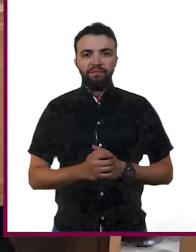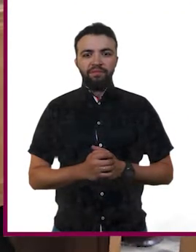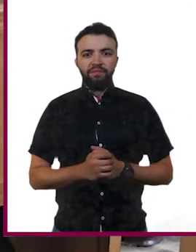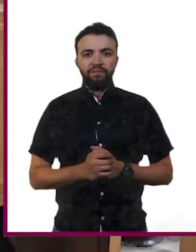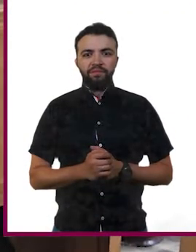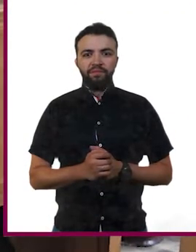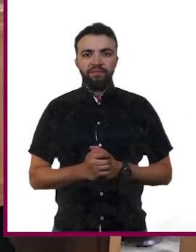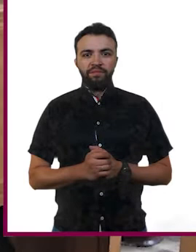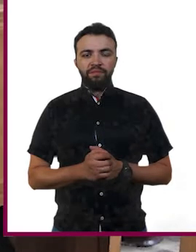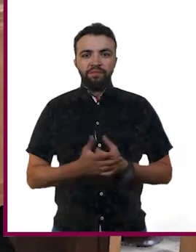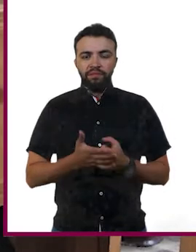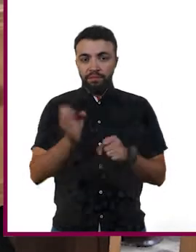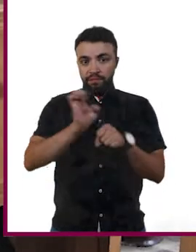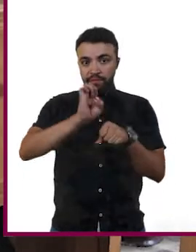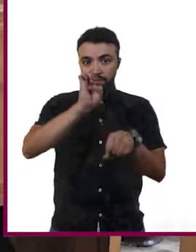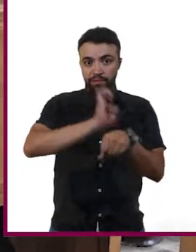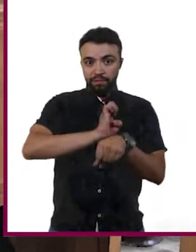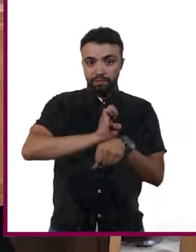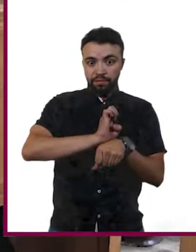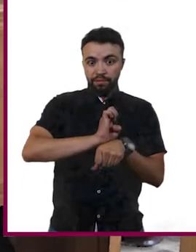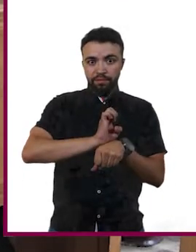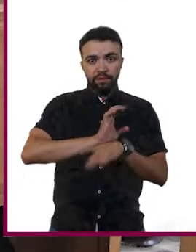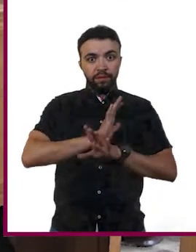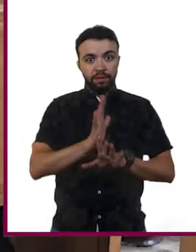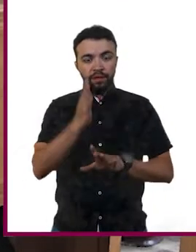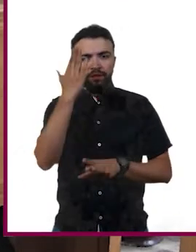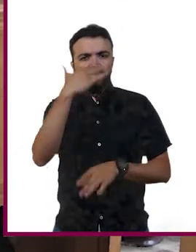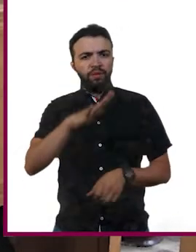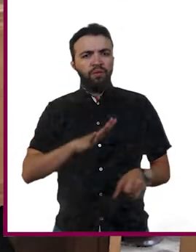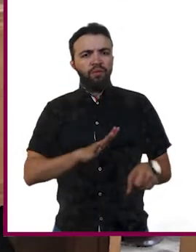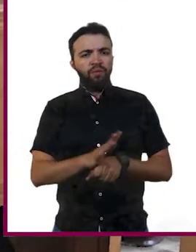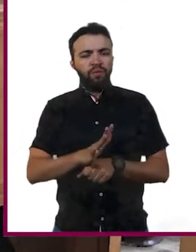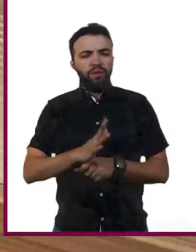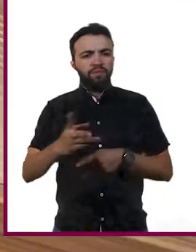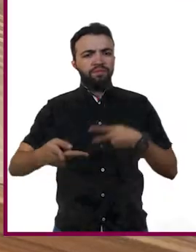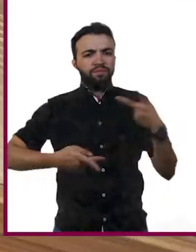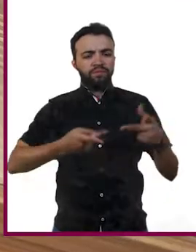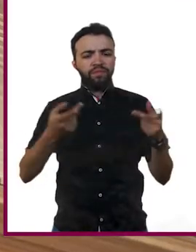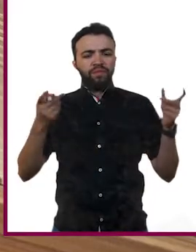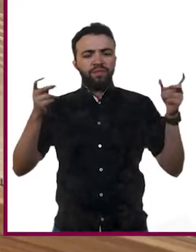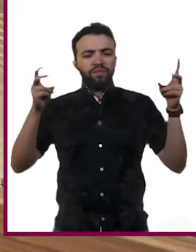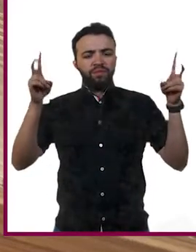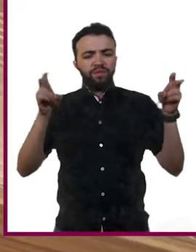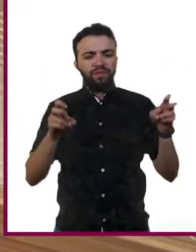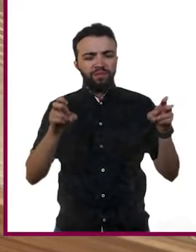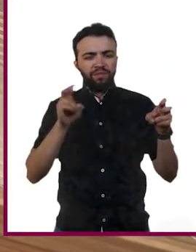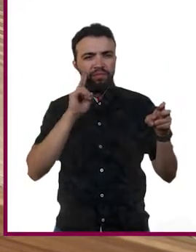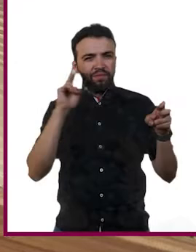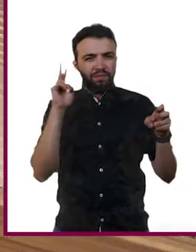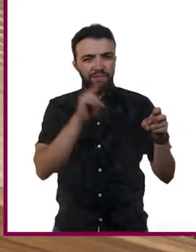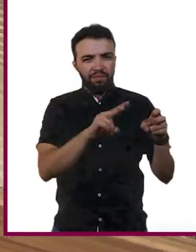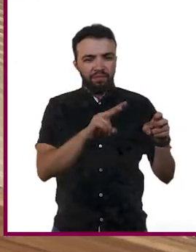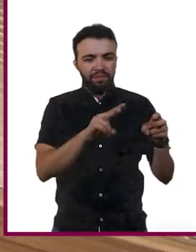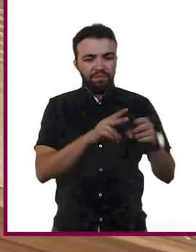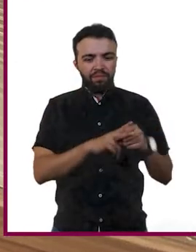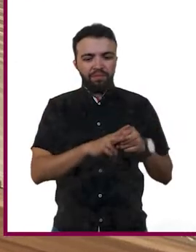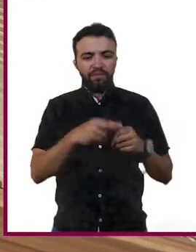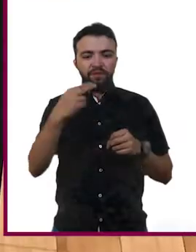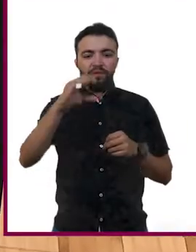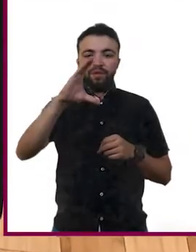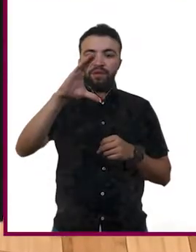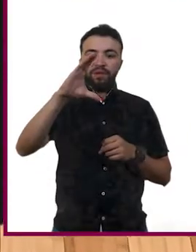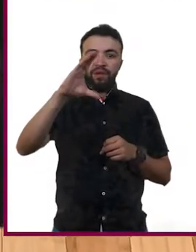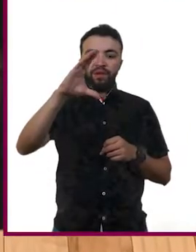Y entonces, ¿ya saben de qué instrumento hablaremos hoy? Pues justo de este que tenemos frente a nosotros. Este es un clavecín,